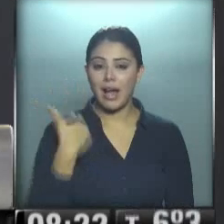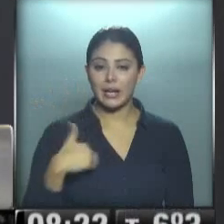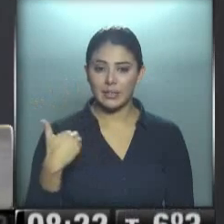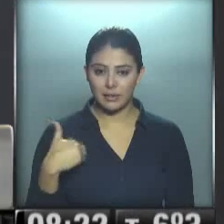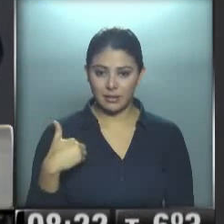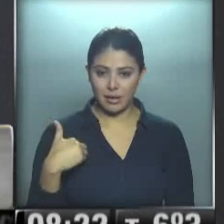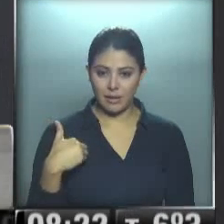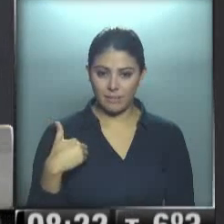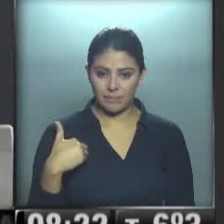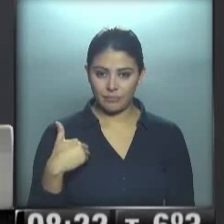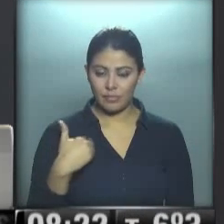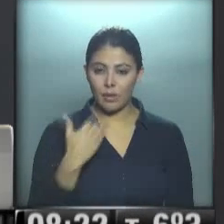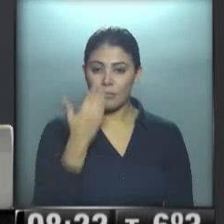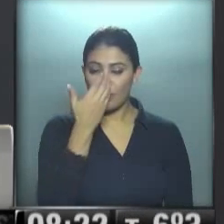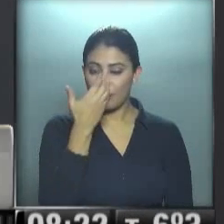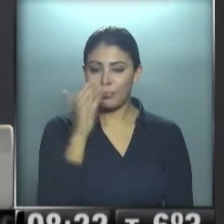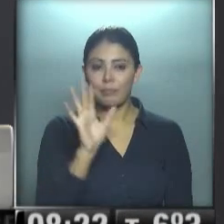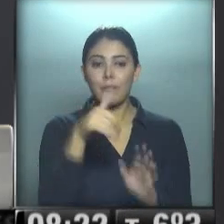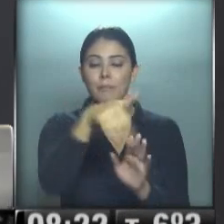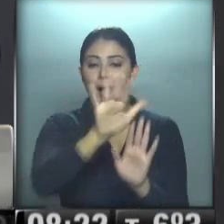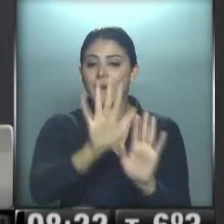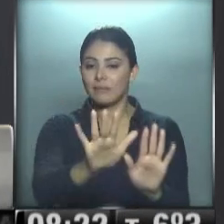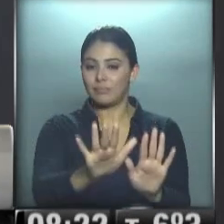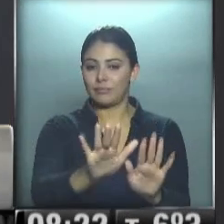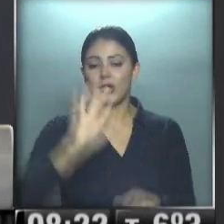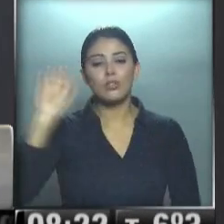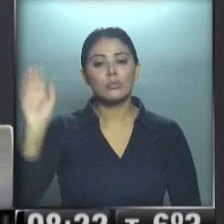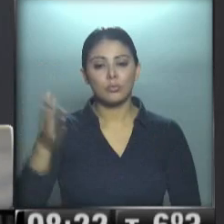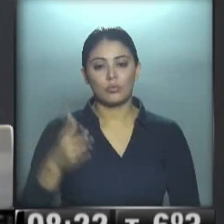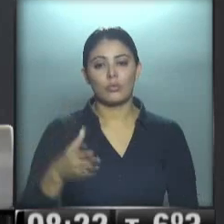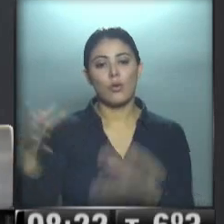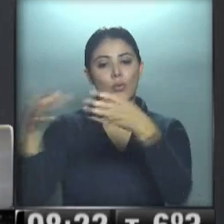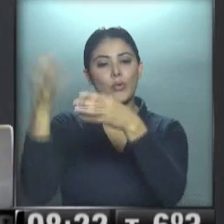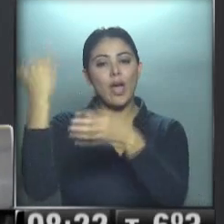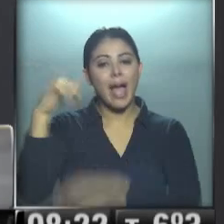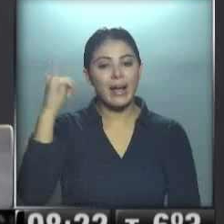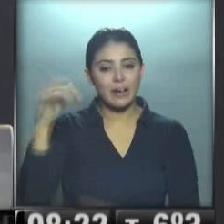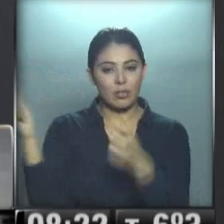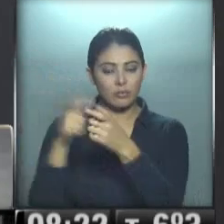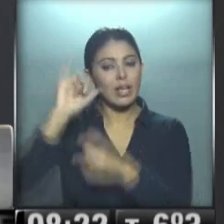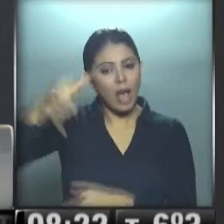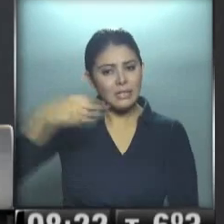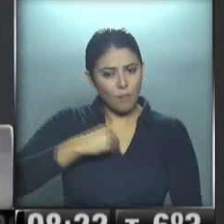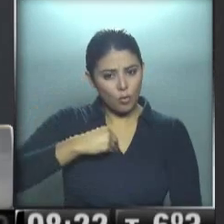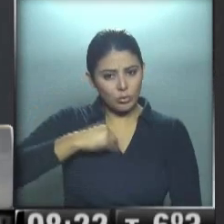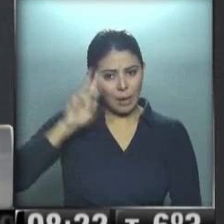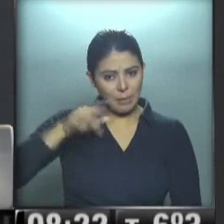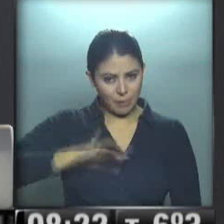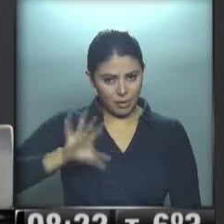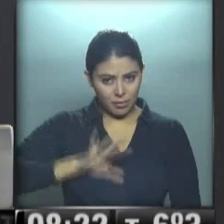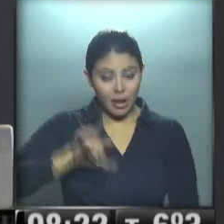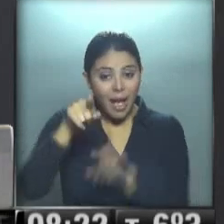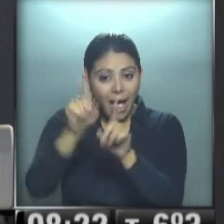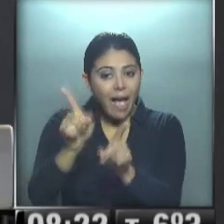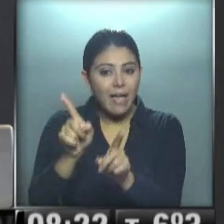argentina para estar a disposición de los acreedores que adhirieron voluntariamente al canje y